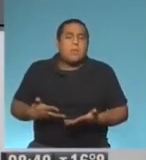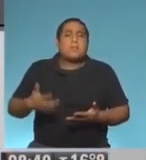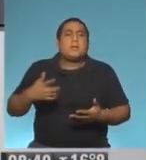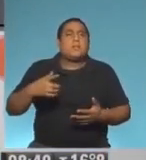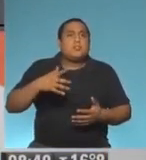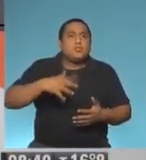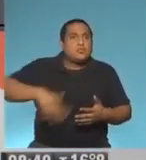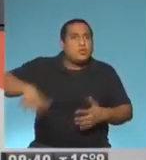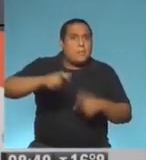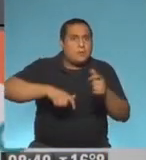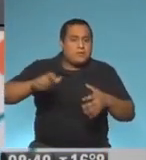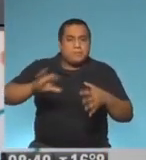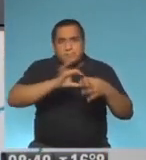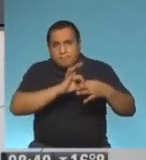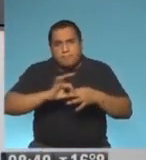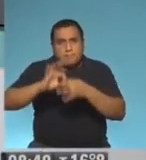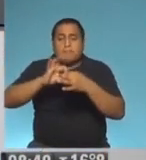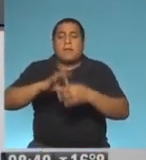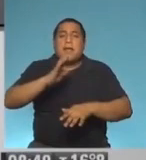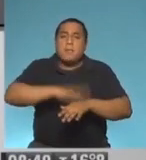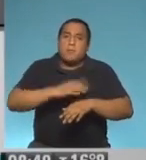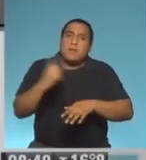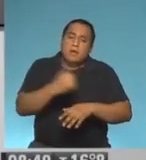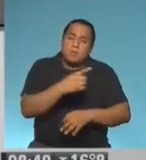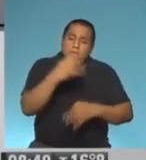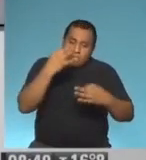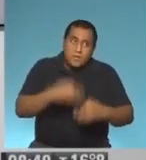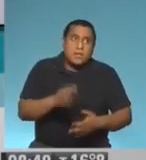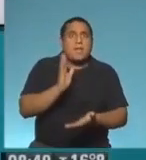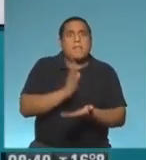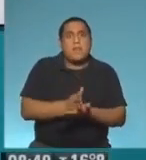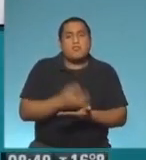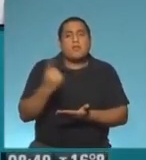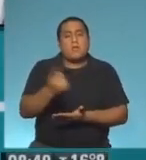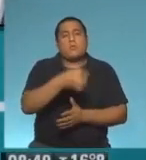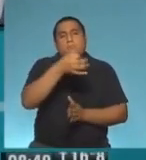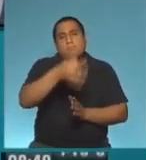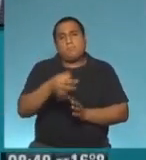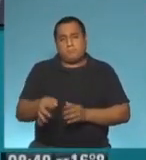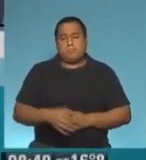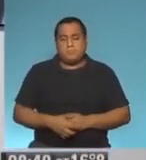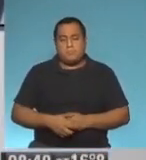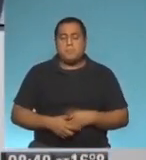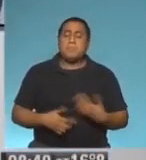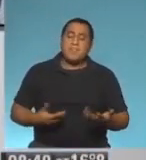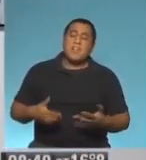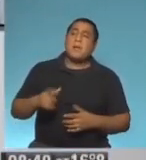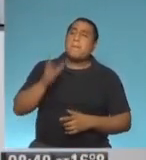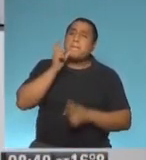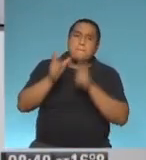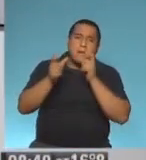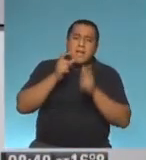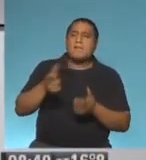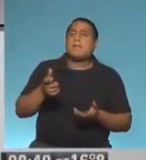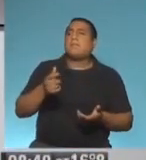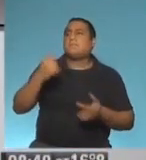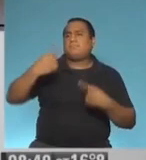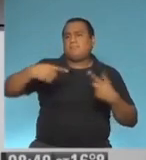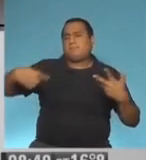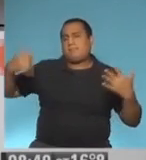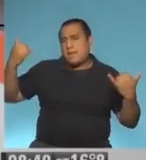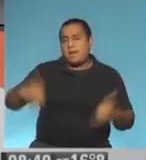con nuestras responsabilidades y derechos como individuos hay palabras como por ejemplo la sociedad en la cual